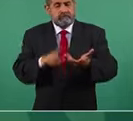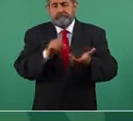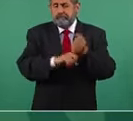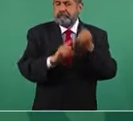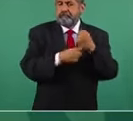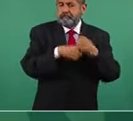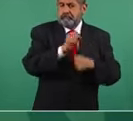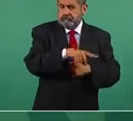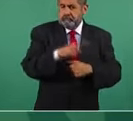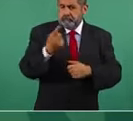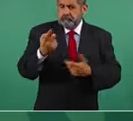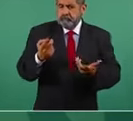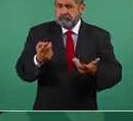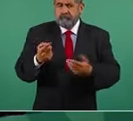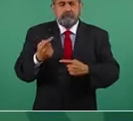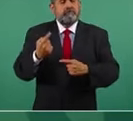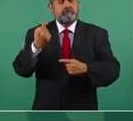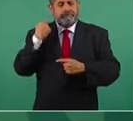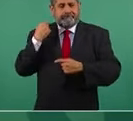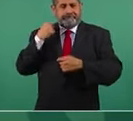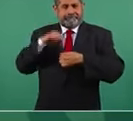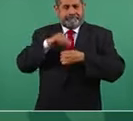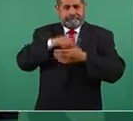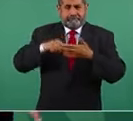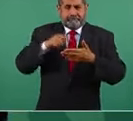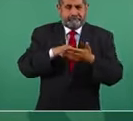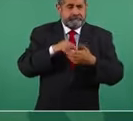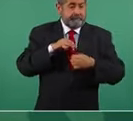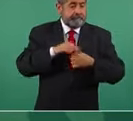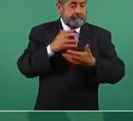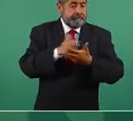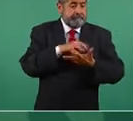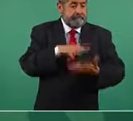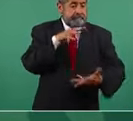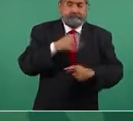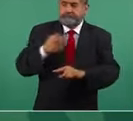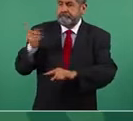fondo de la pasada elección.